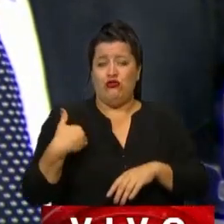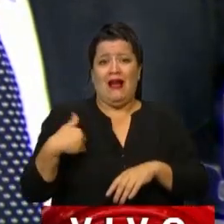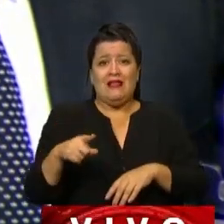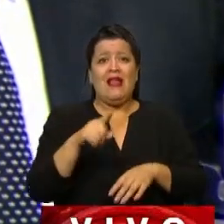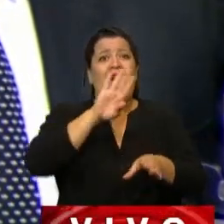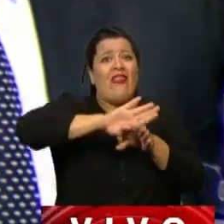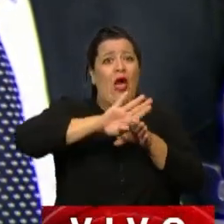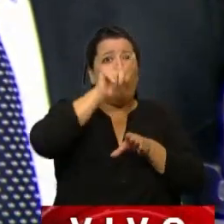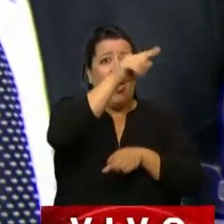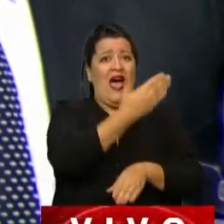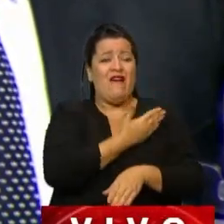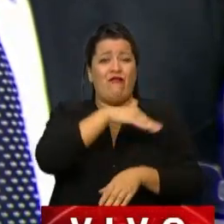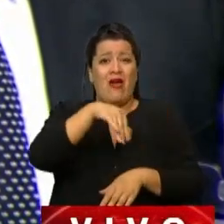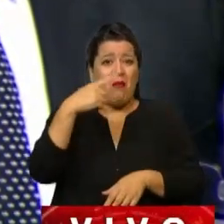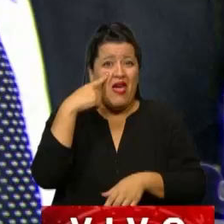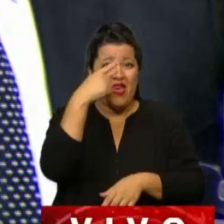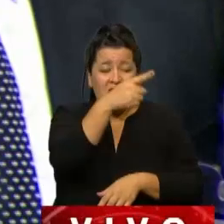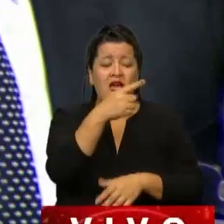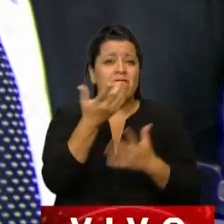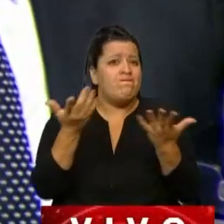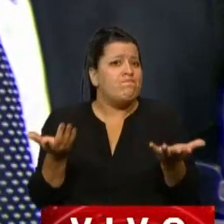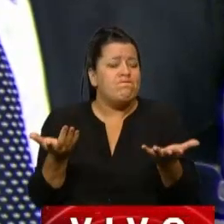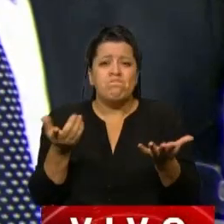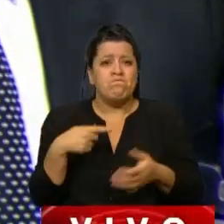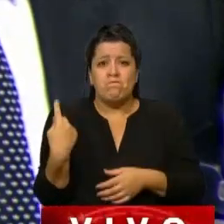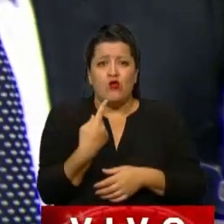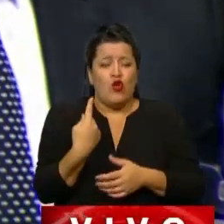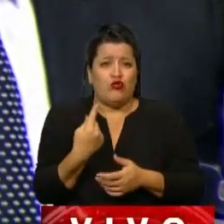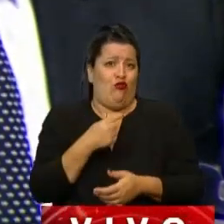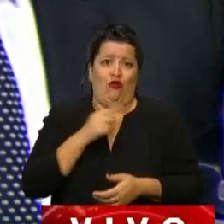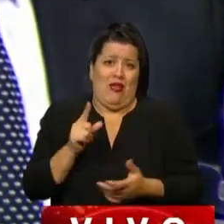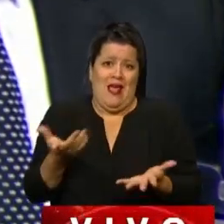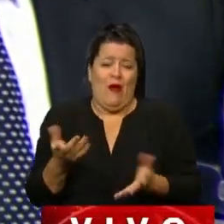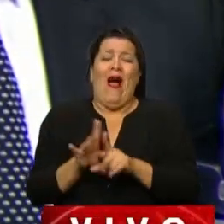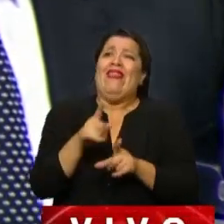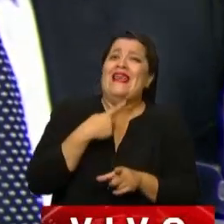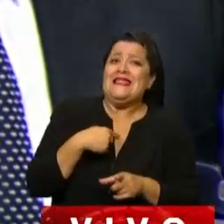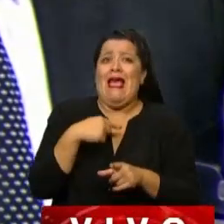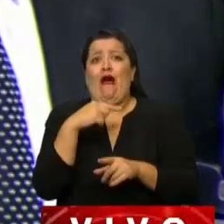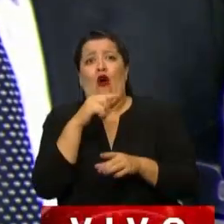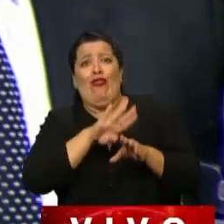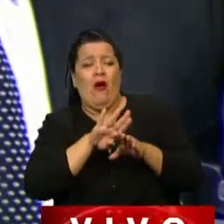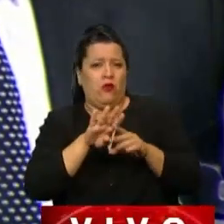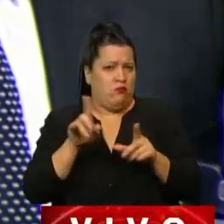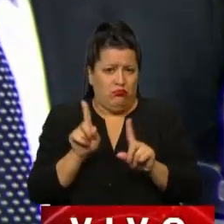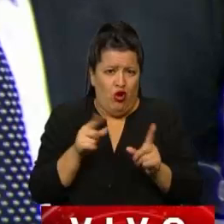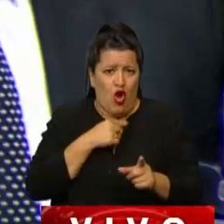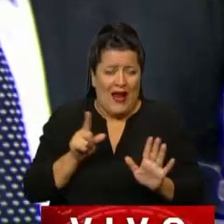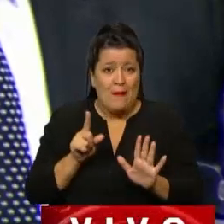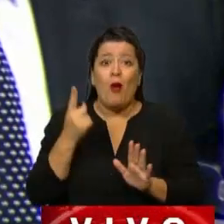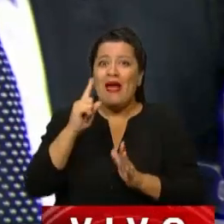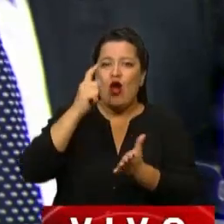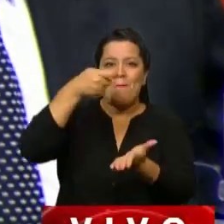Internacional es algo que nadie de nosotros desea. Pero no pagar y no